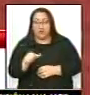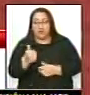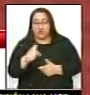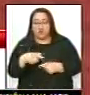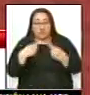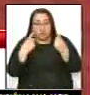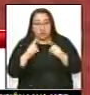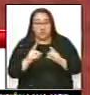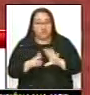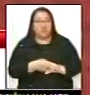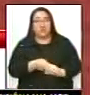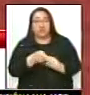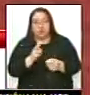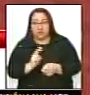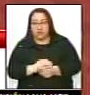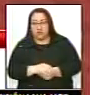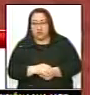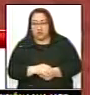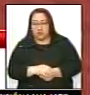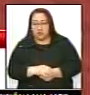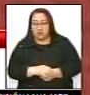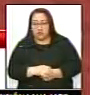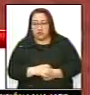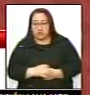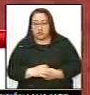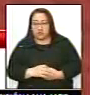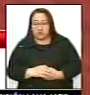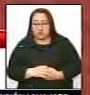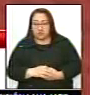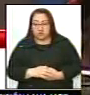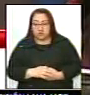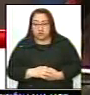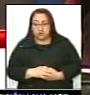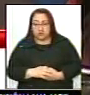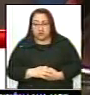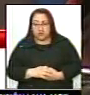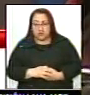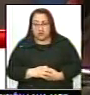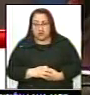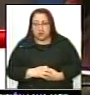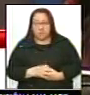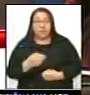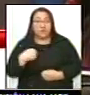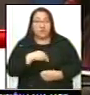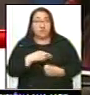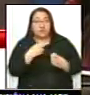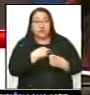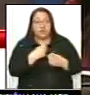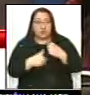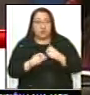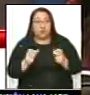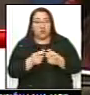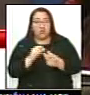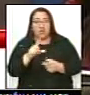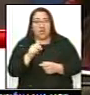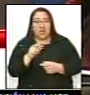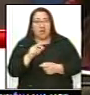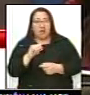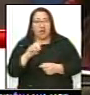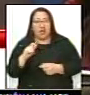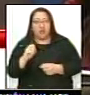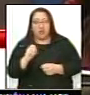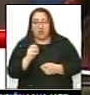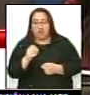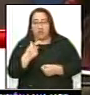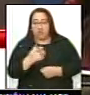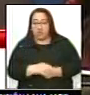decidimos retirarnos o retirar al miembro que teníamos como representante en la Comisión Lavajato, era